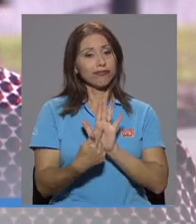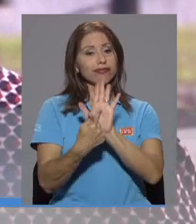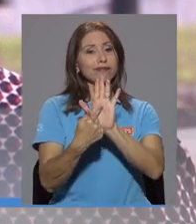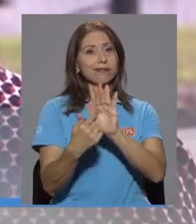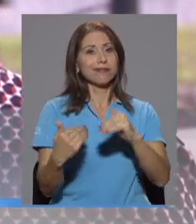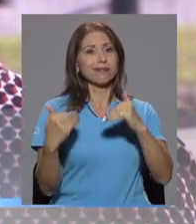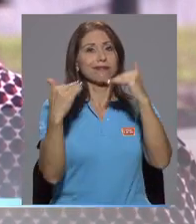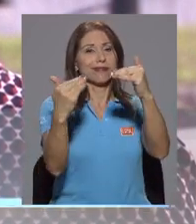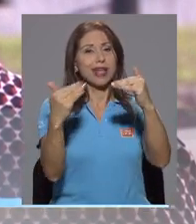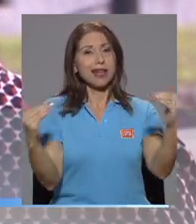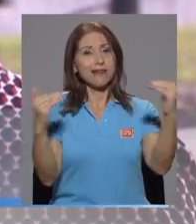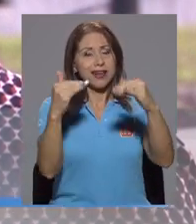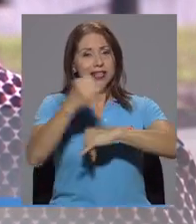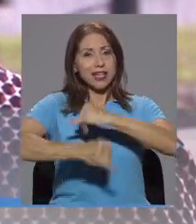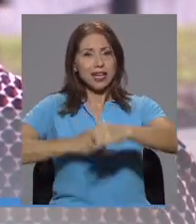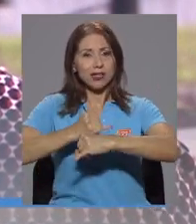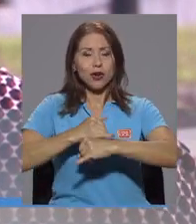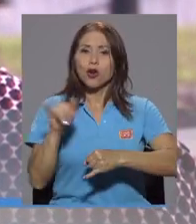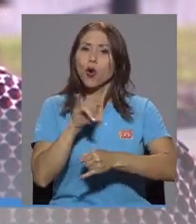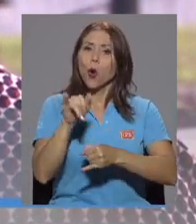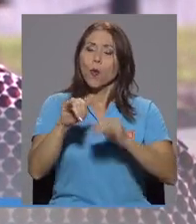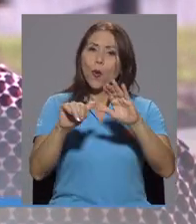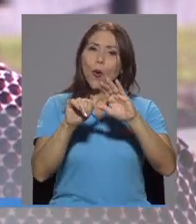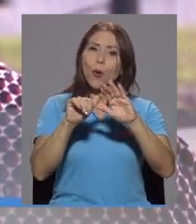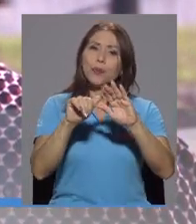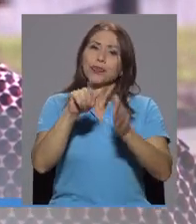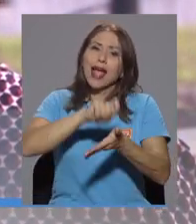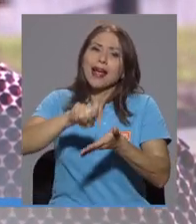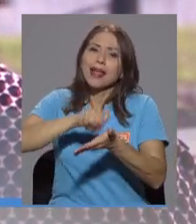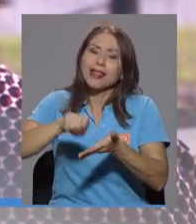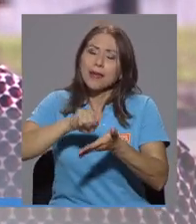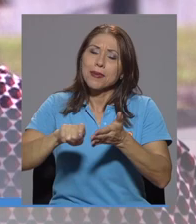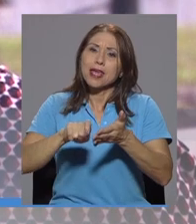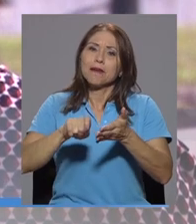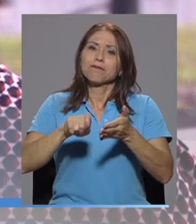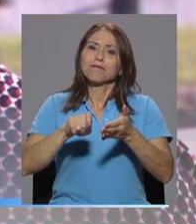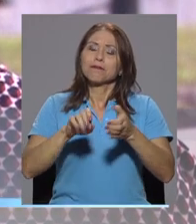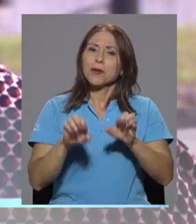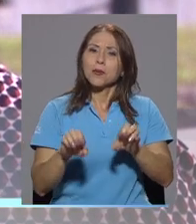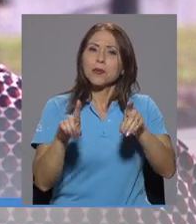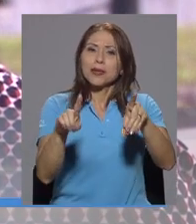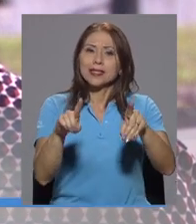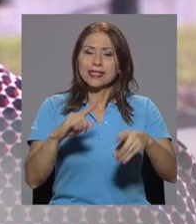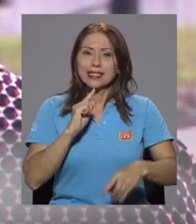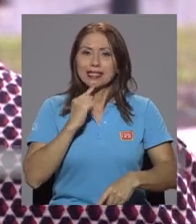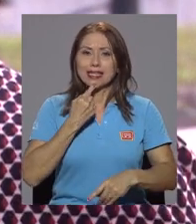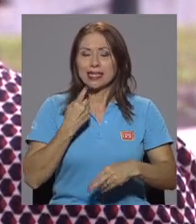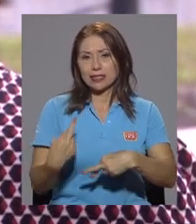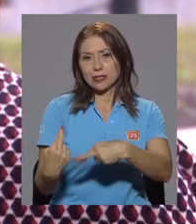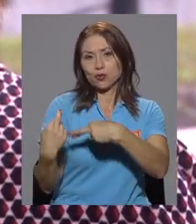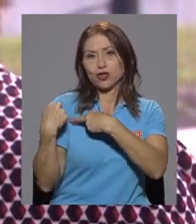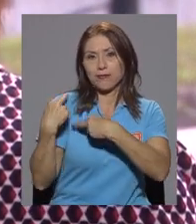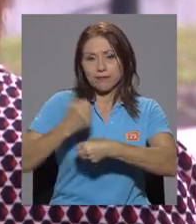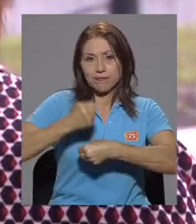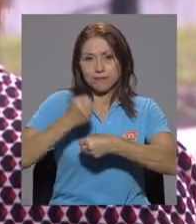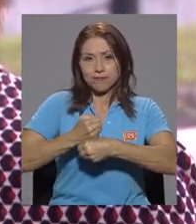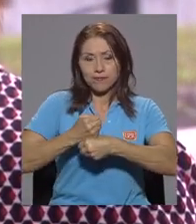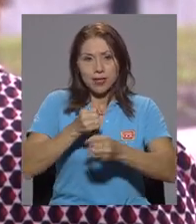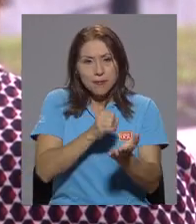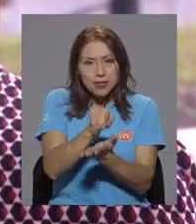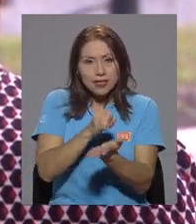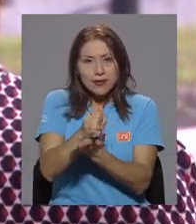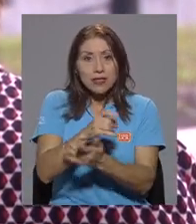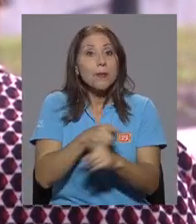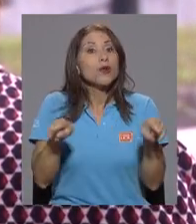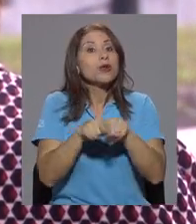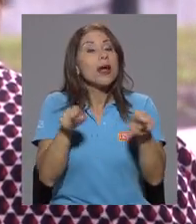internacional como una academia seria y responsable de las acciones investigativas. Pero por el otro lado nos permite